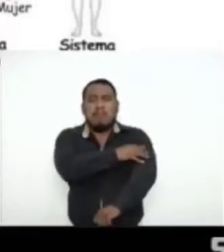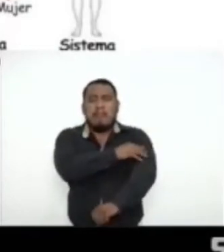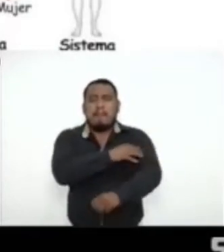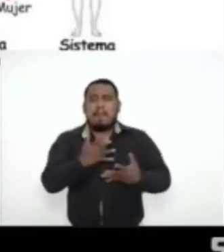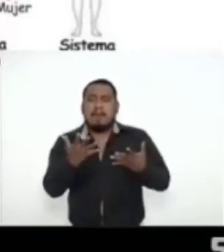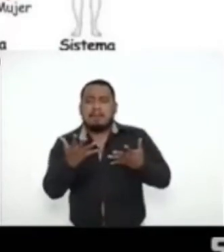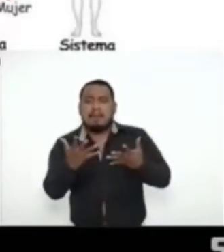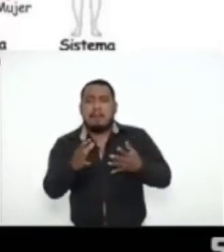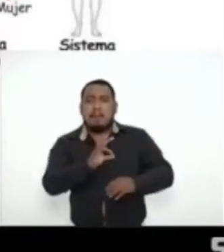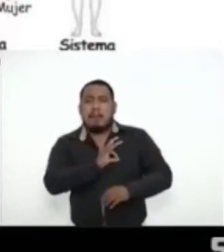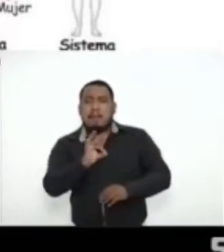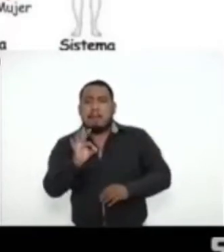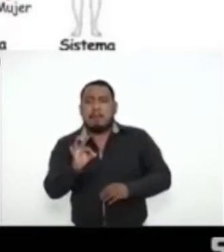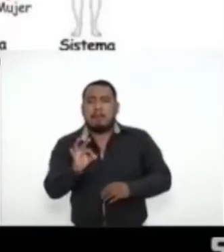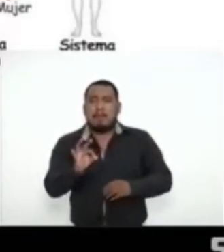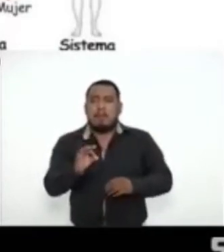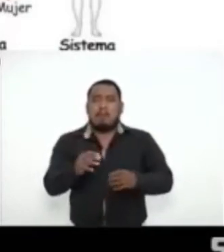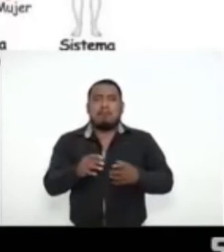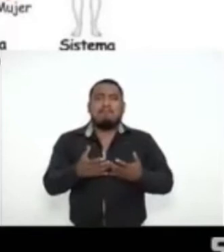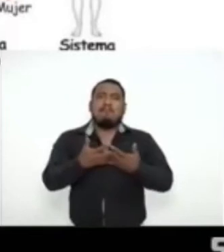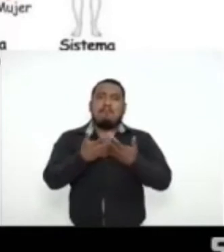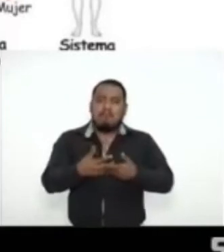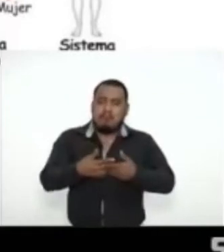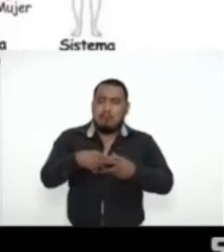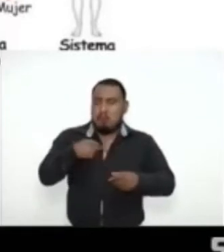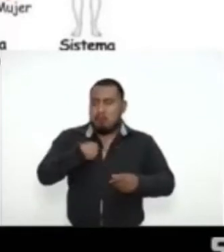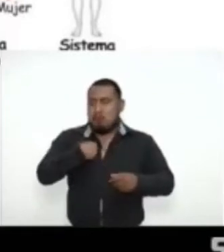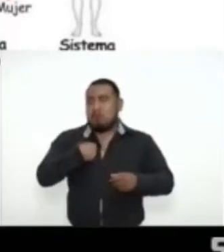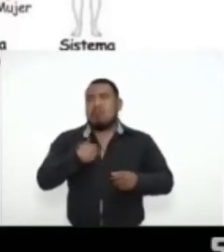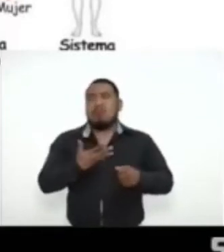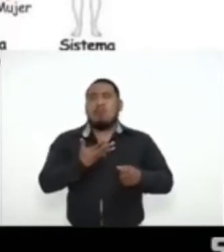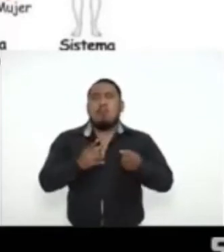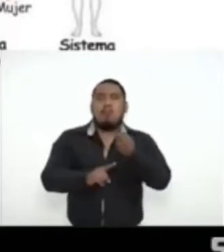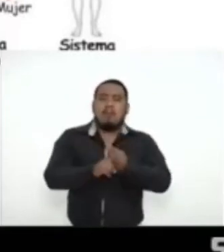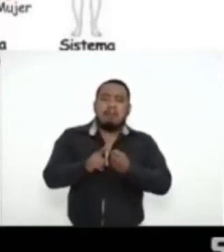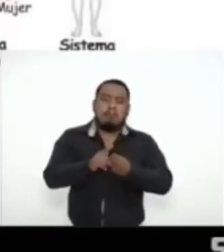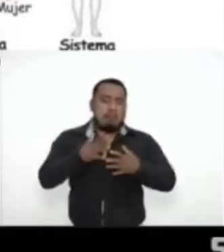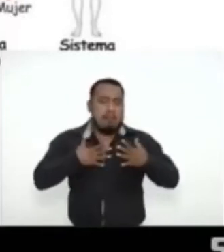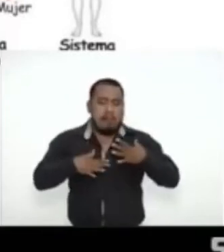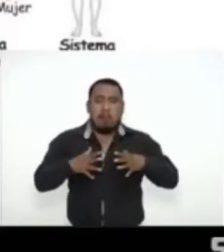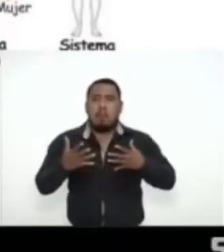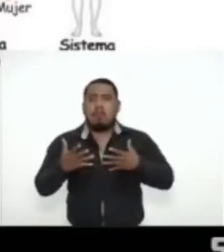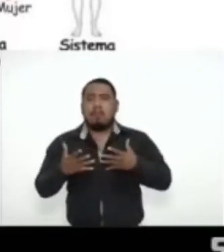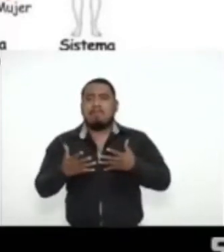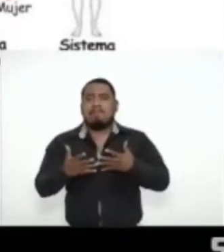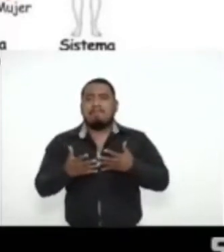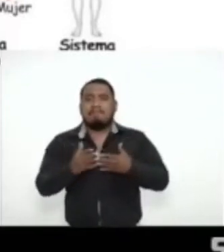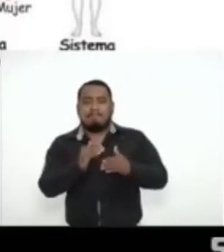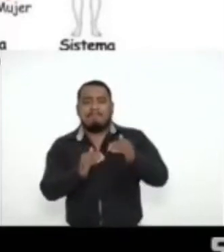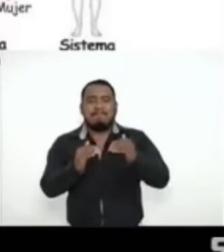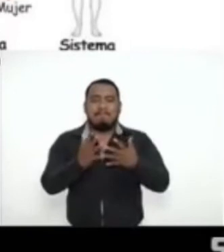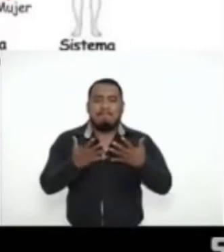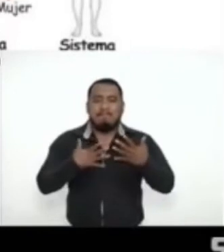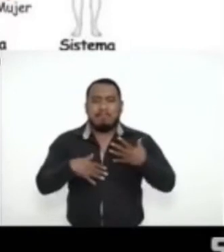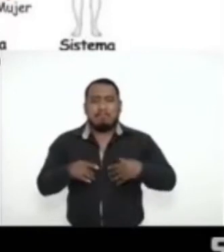hacer, para poder rendir. Cuando yo tengo problemas de rendimiento, generalmente yo